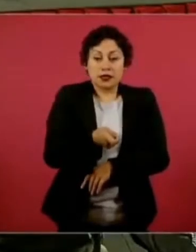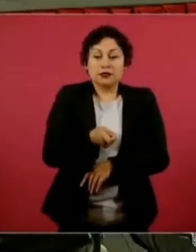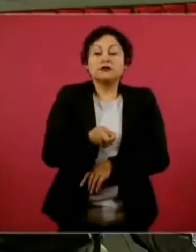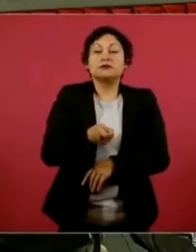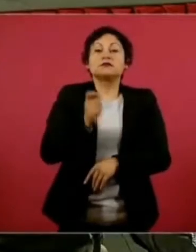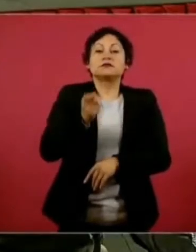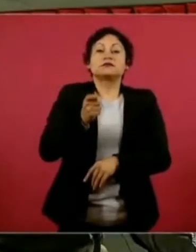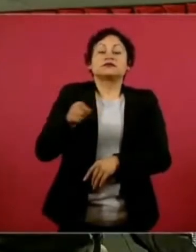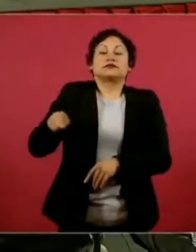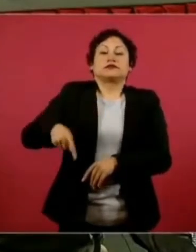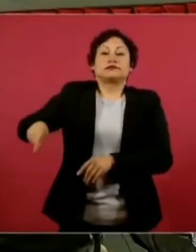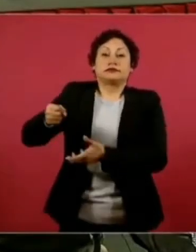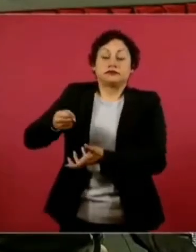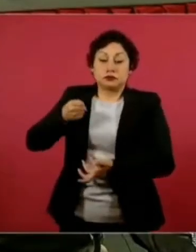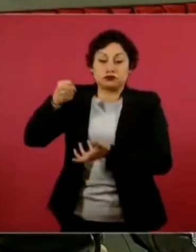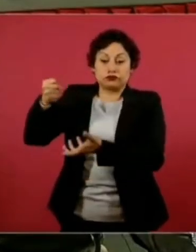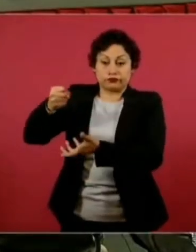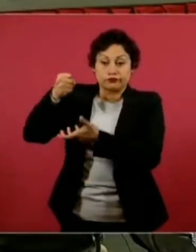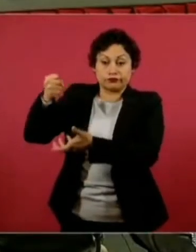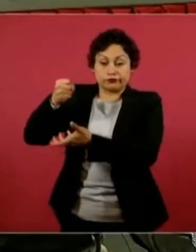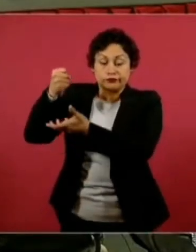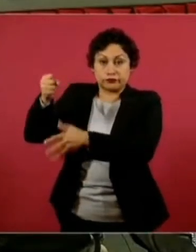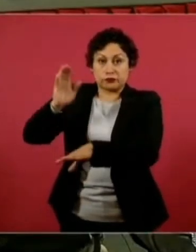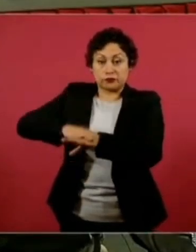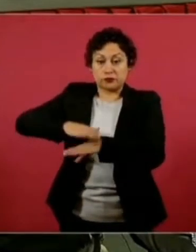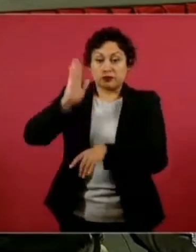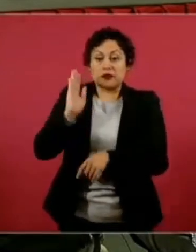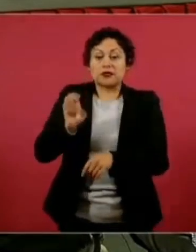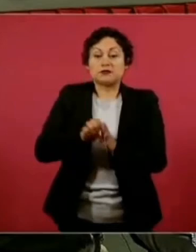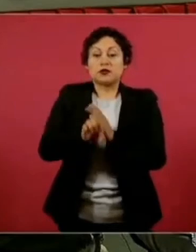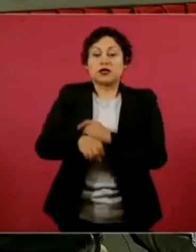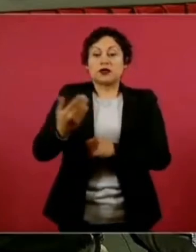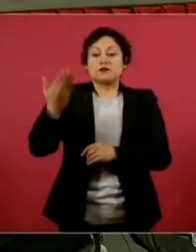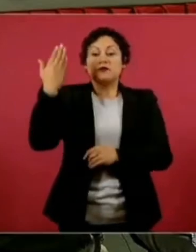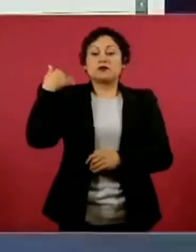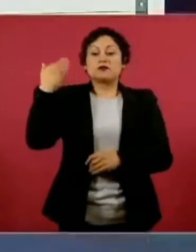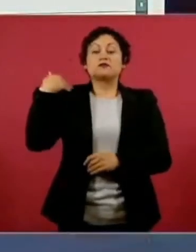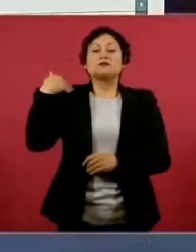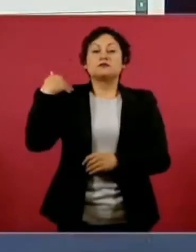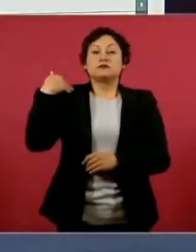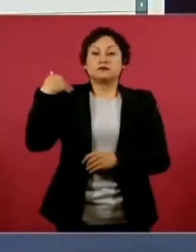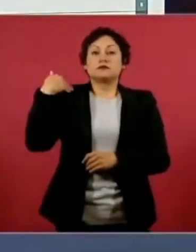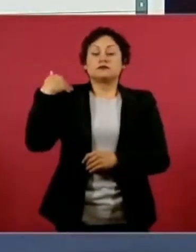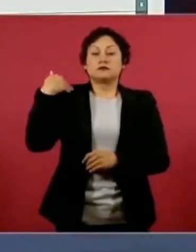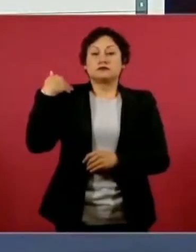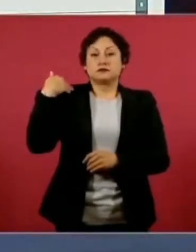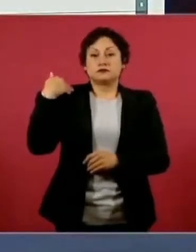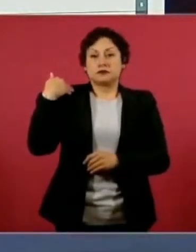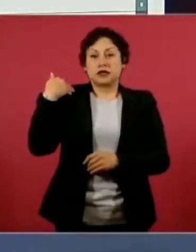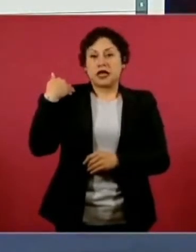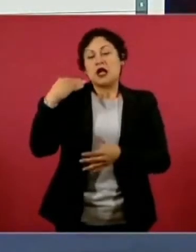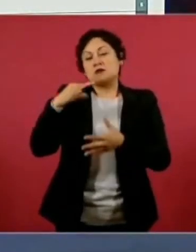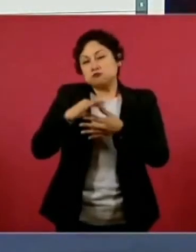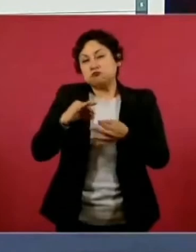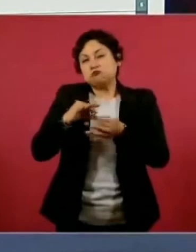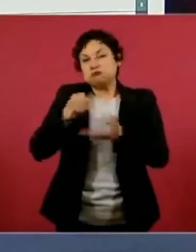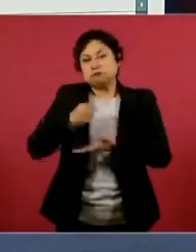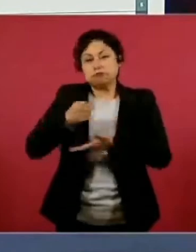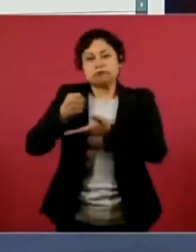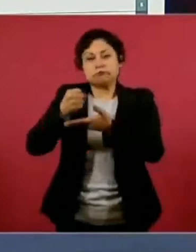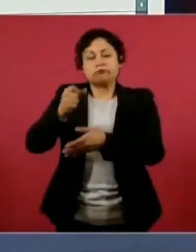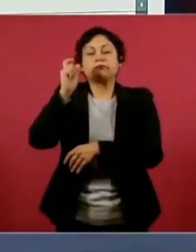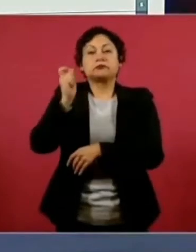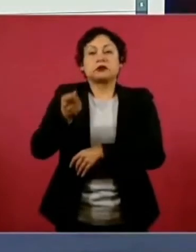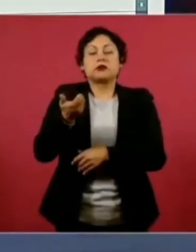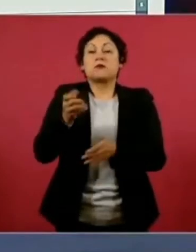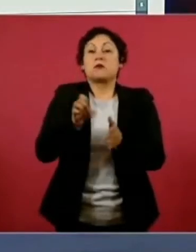proyectos de generación. Vamos, en esta ocasión los vamos a pasar un poco más rápido para darle mayor protagonismo a las redes, que ha sido un tema